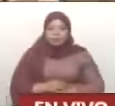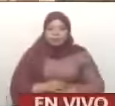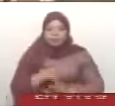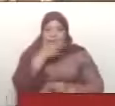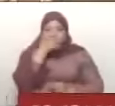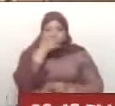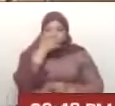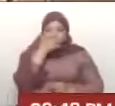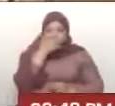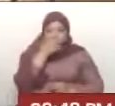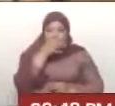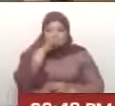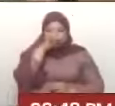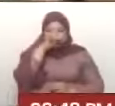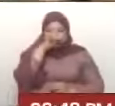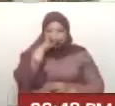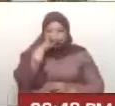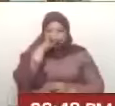Y